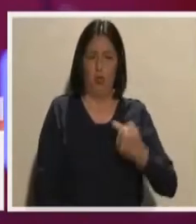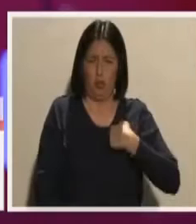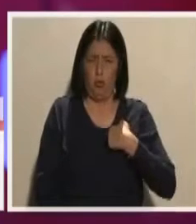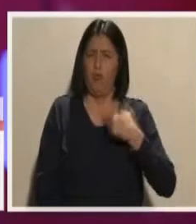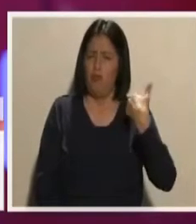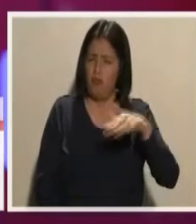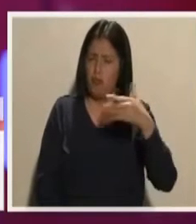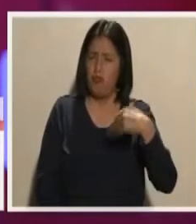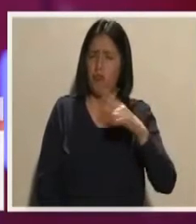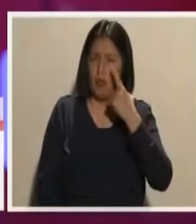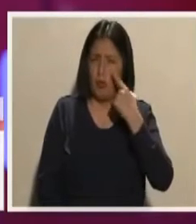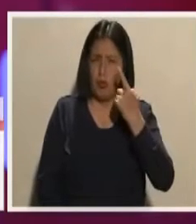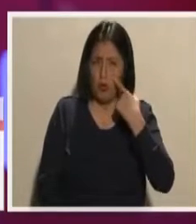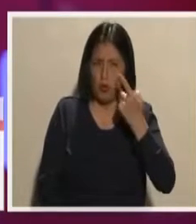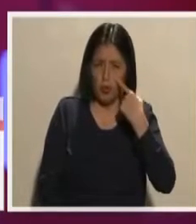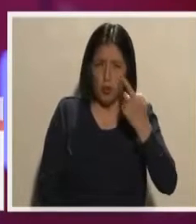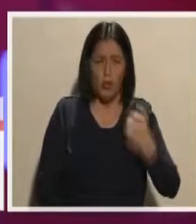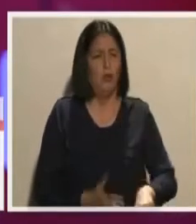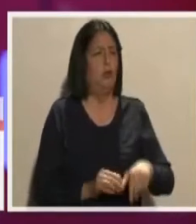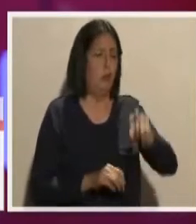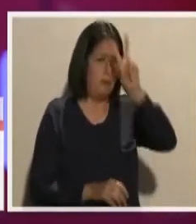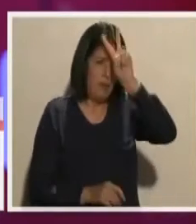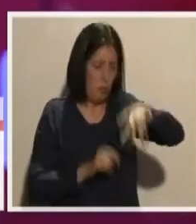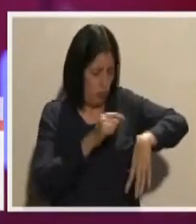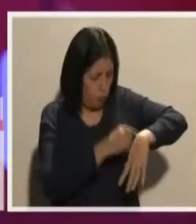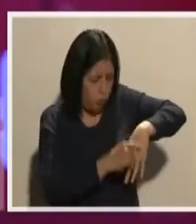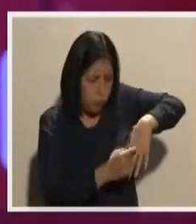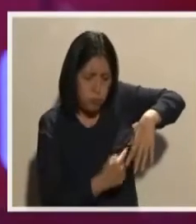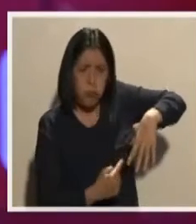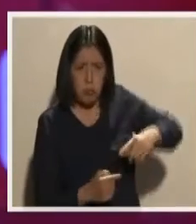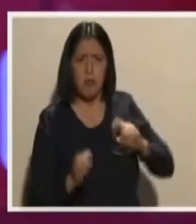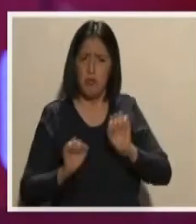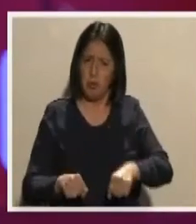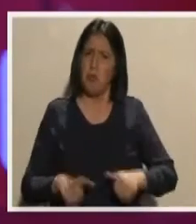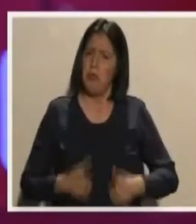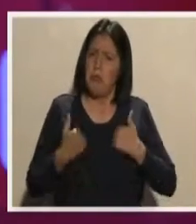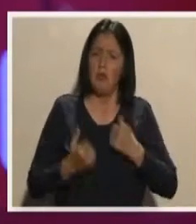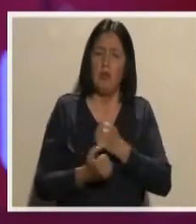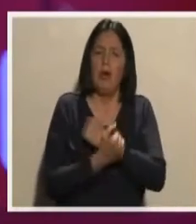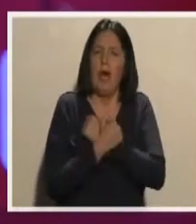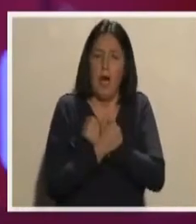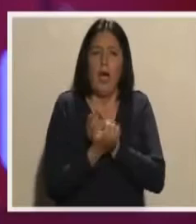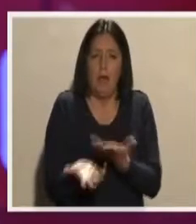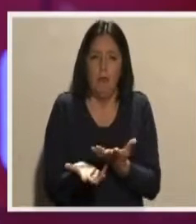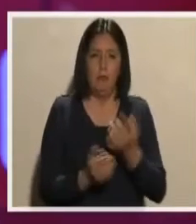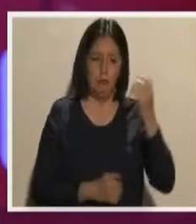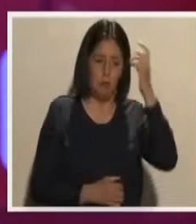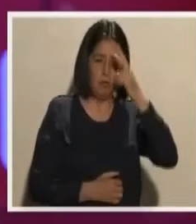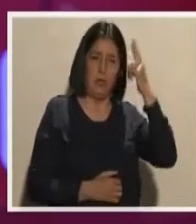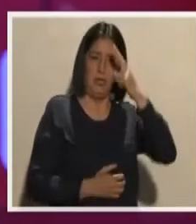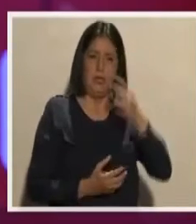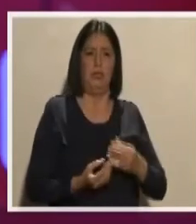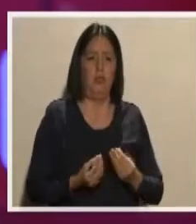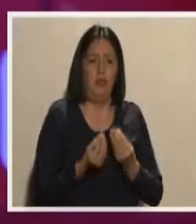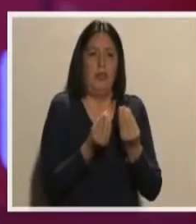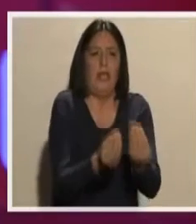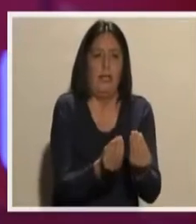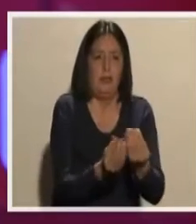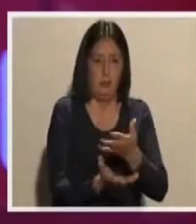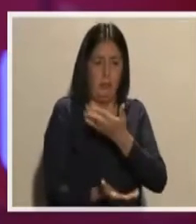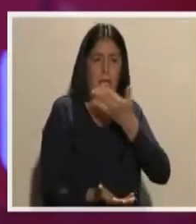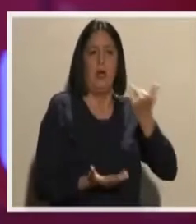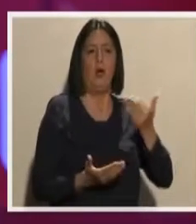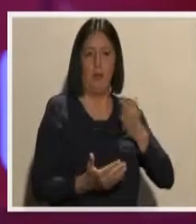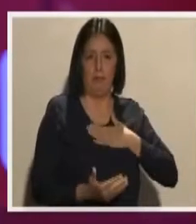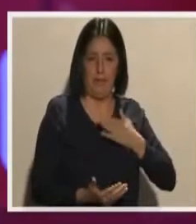Conozco cada rincón de nuestro Perú porque lo he vivido y lo amo. Por eso quiero entregar lo mejor de mí, de